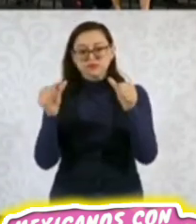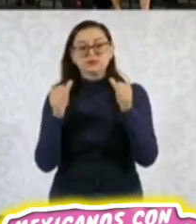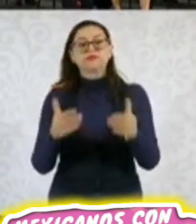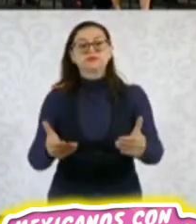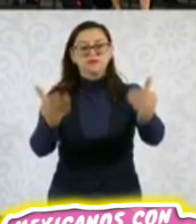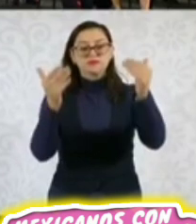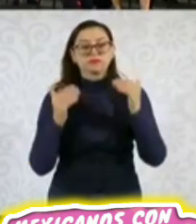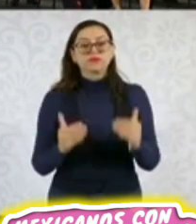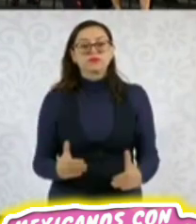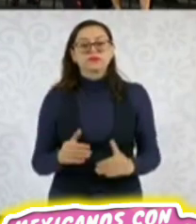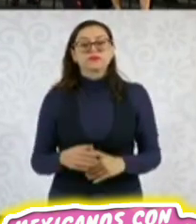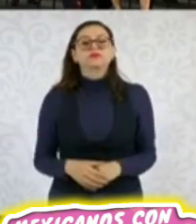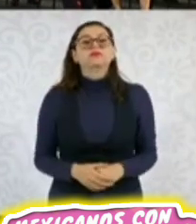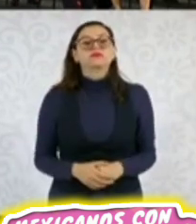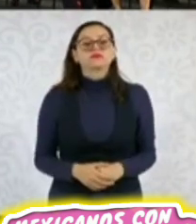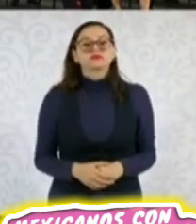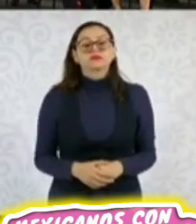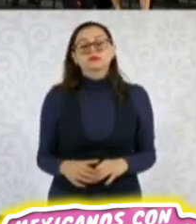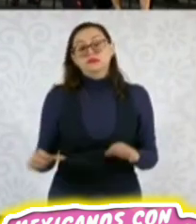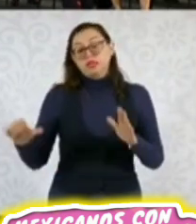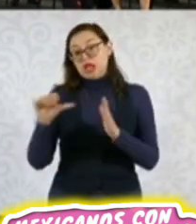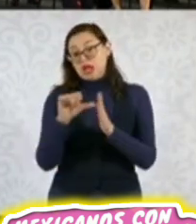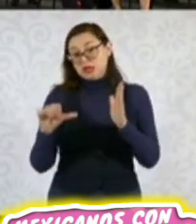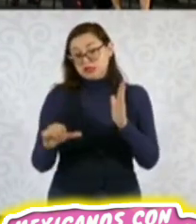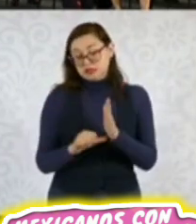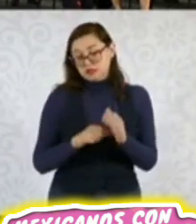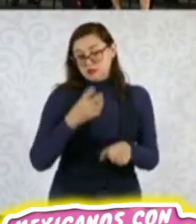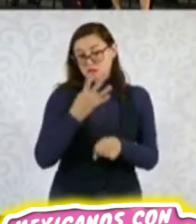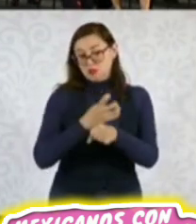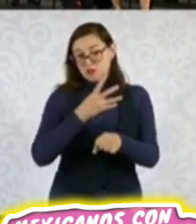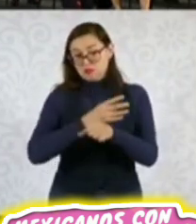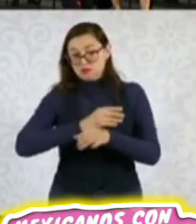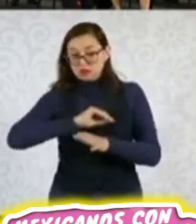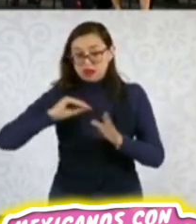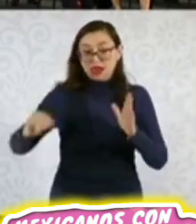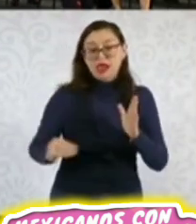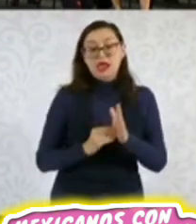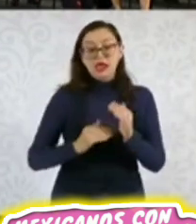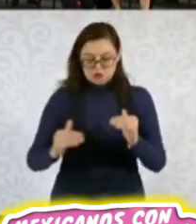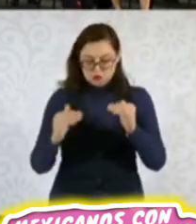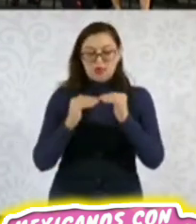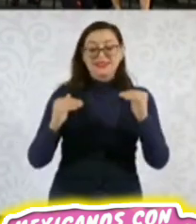Es el artículo 4, que se agrega el derecho a la igualdad sustantiva. Siguiente.